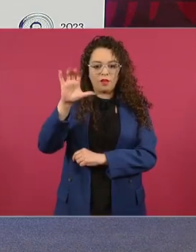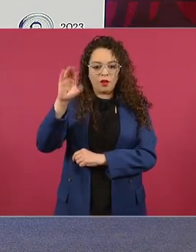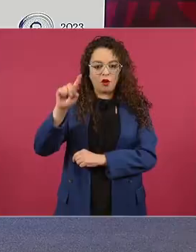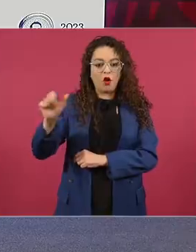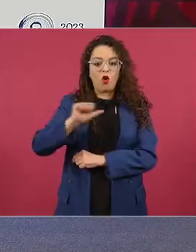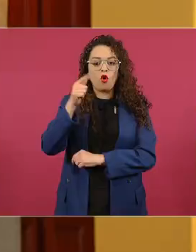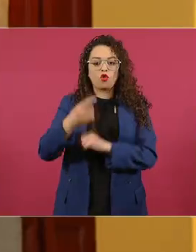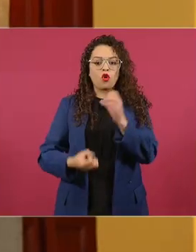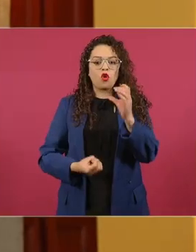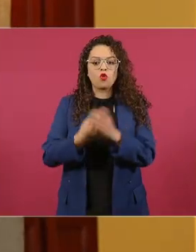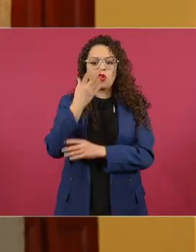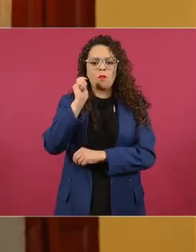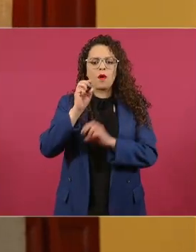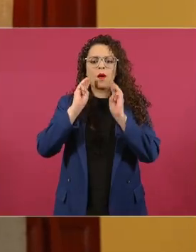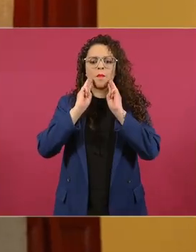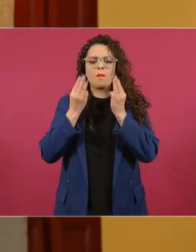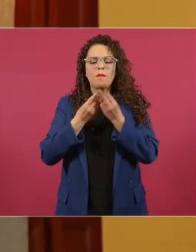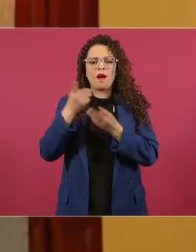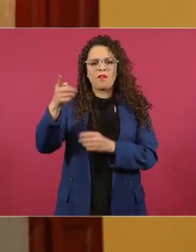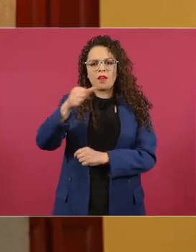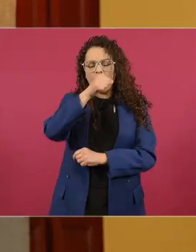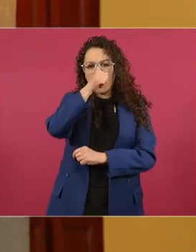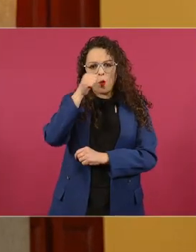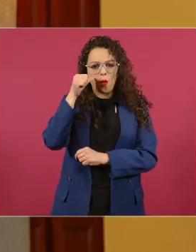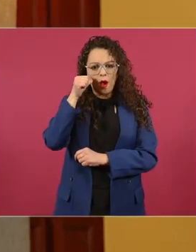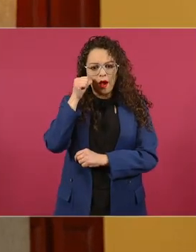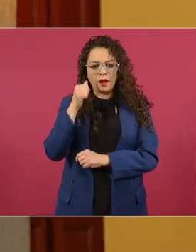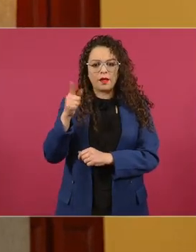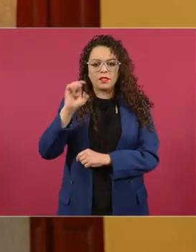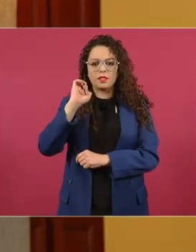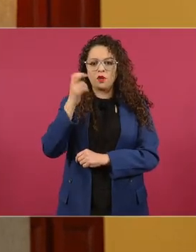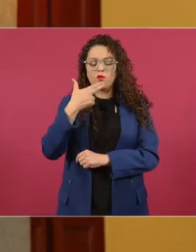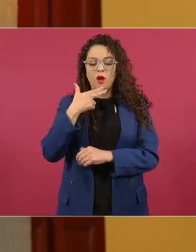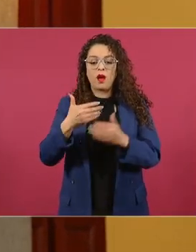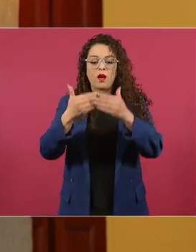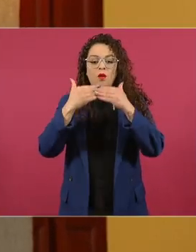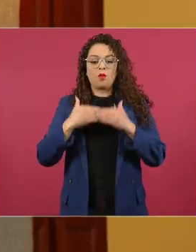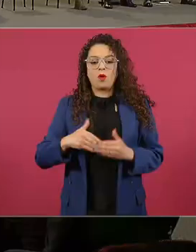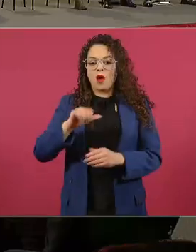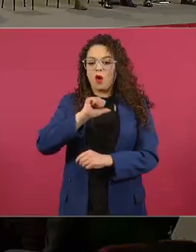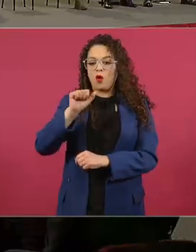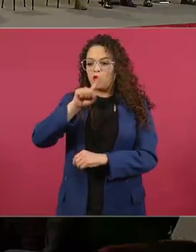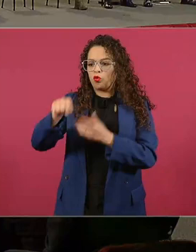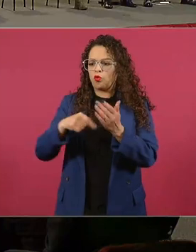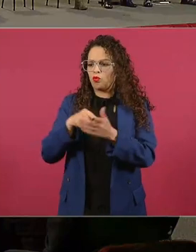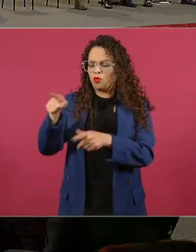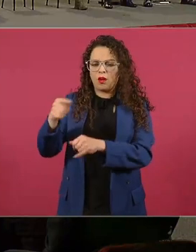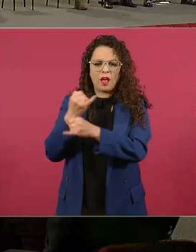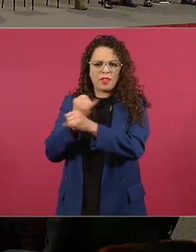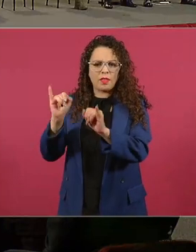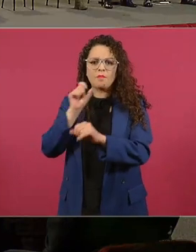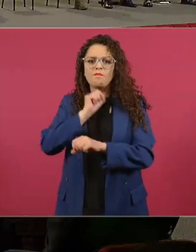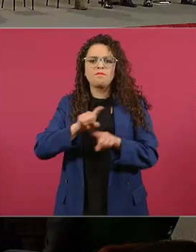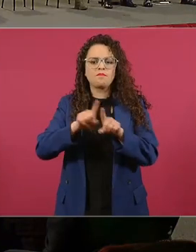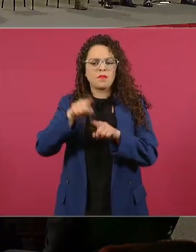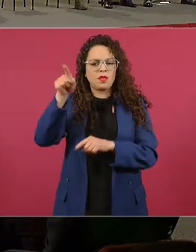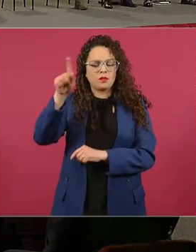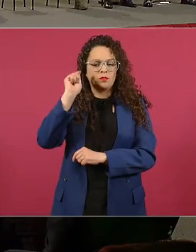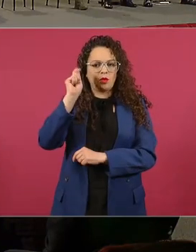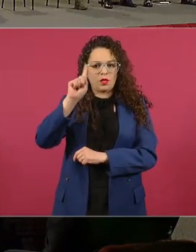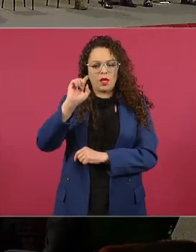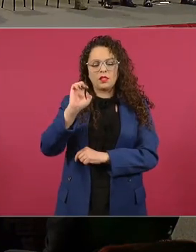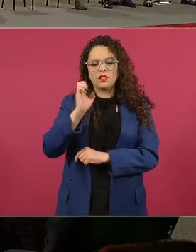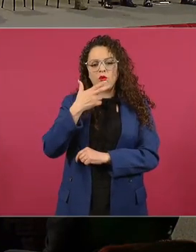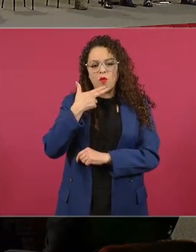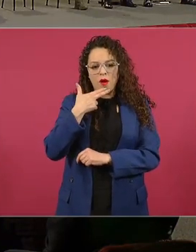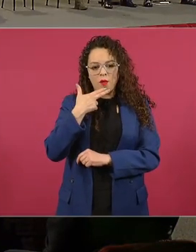en Chihuahua, seis detenidos de una célula independiente en Chihuahua también y un detenido del Cártel Jalisco Nueva